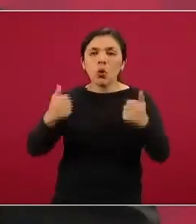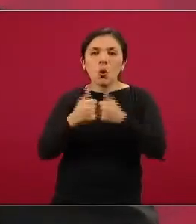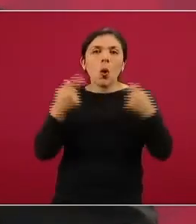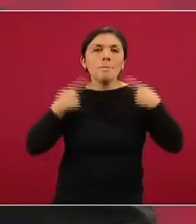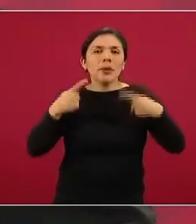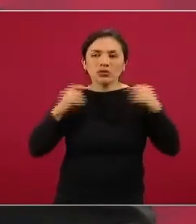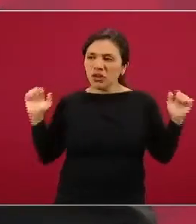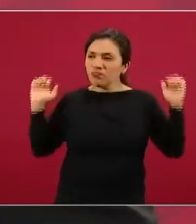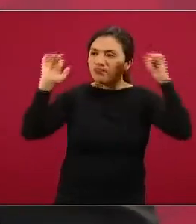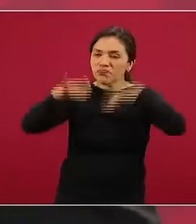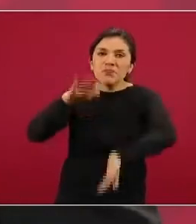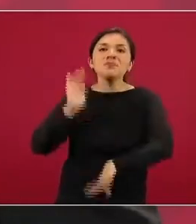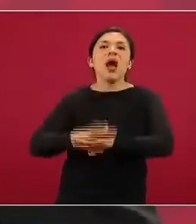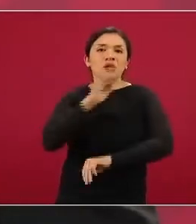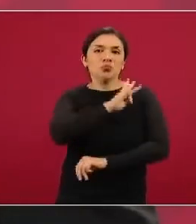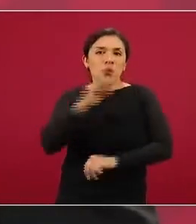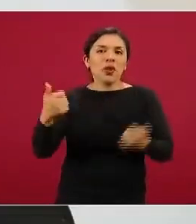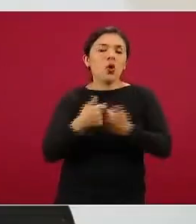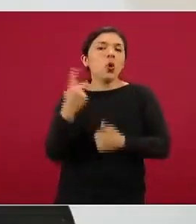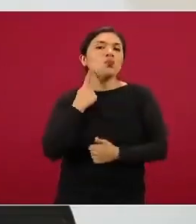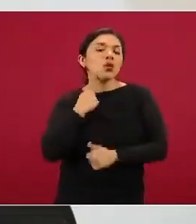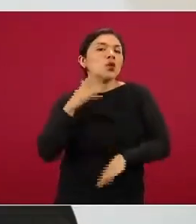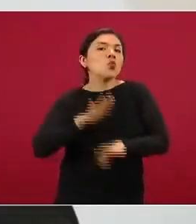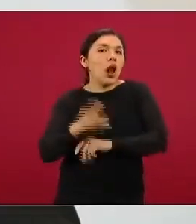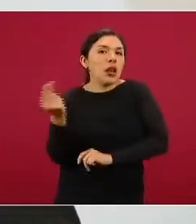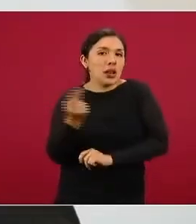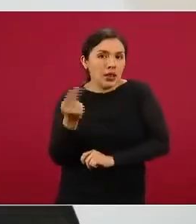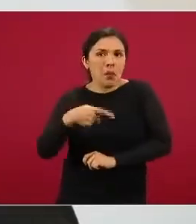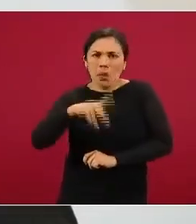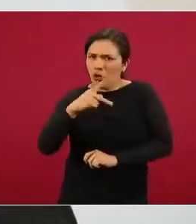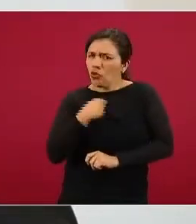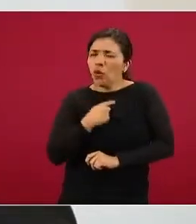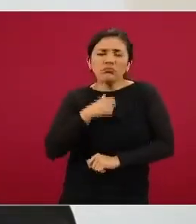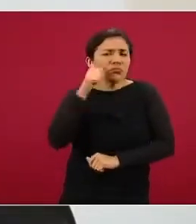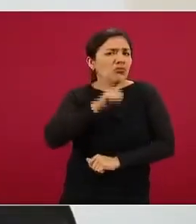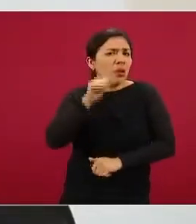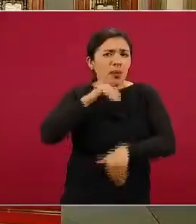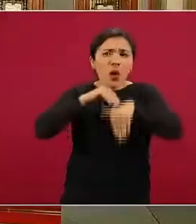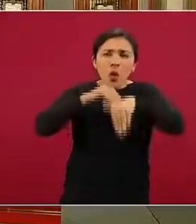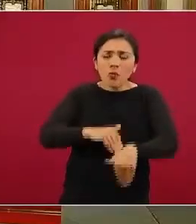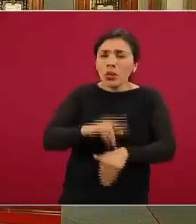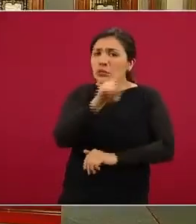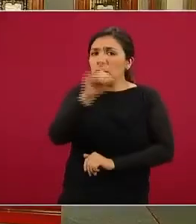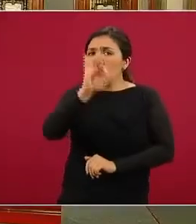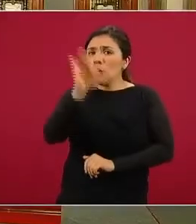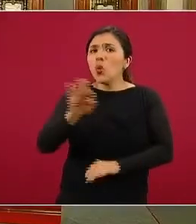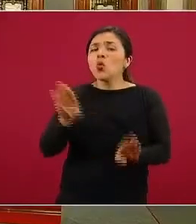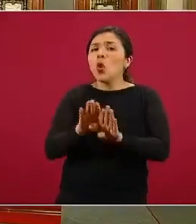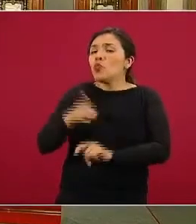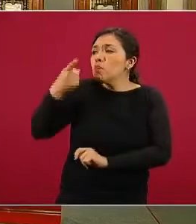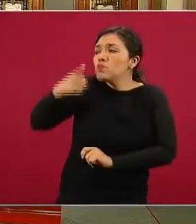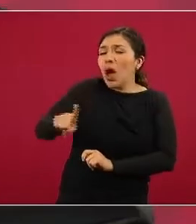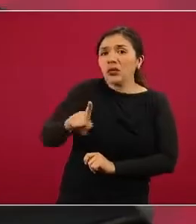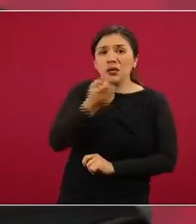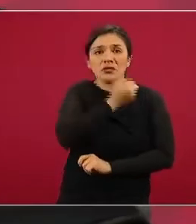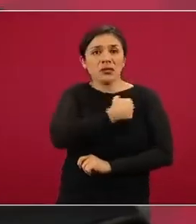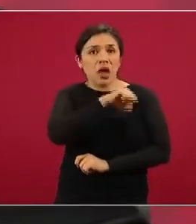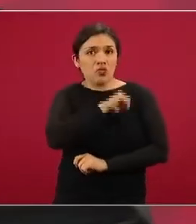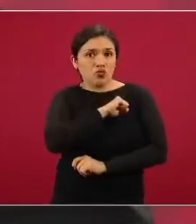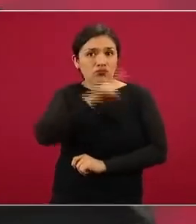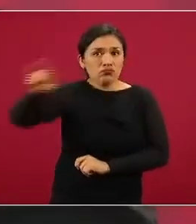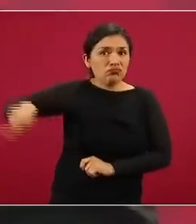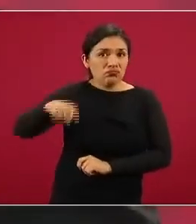la participación y las políticas necesarias, pero estaremos sujetos al 100% a las disposiciones de